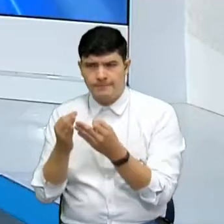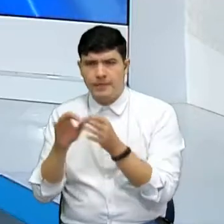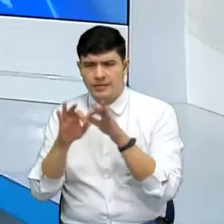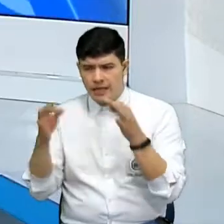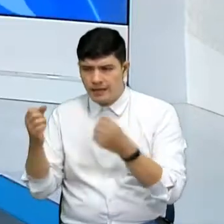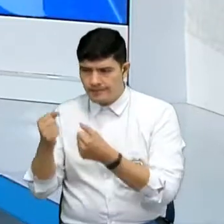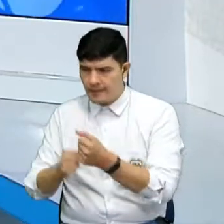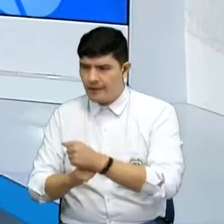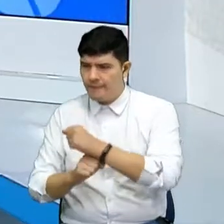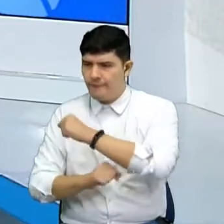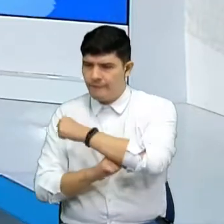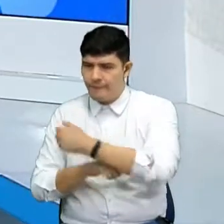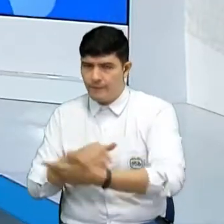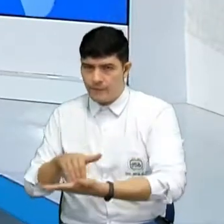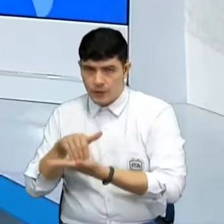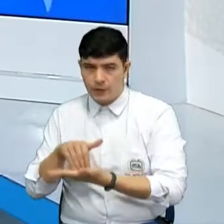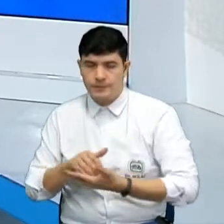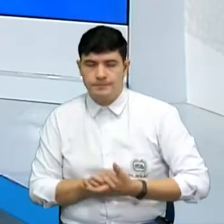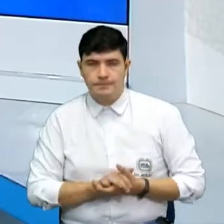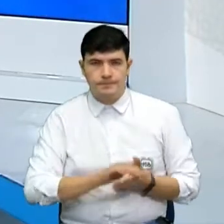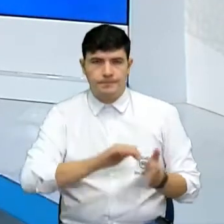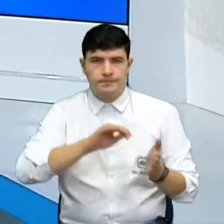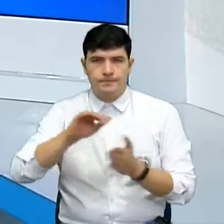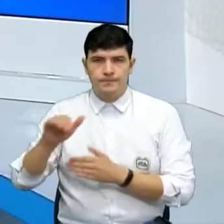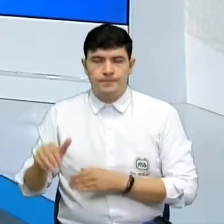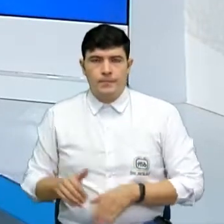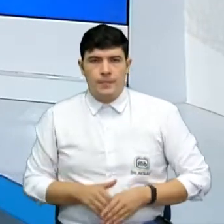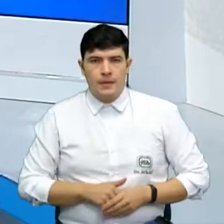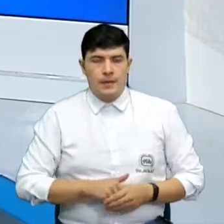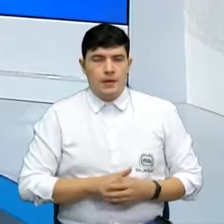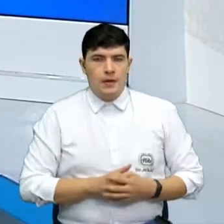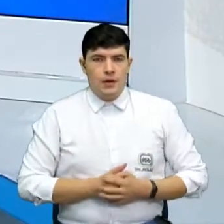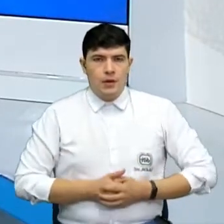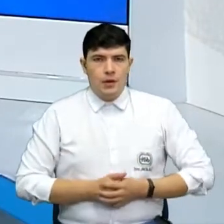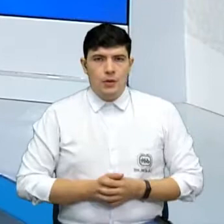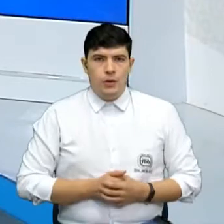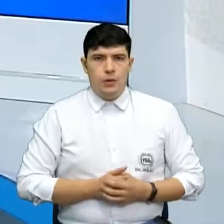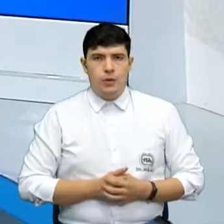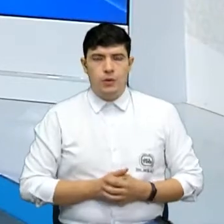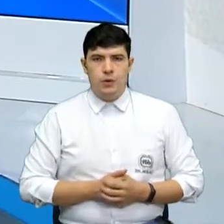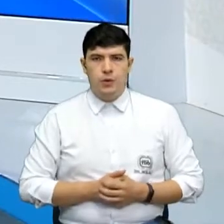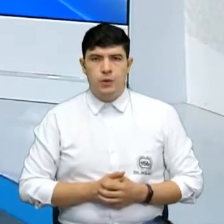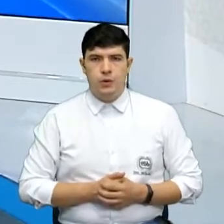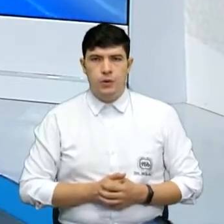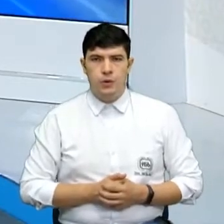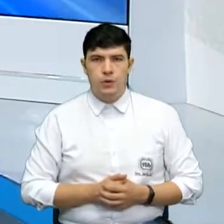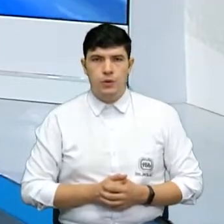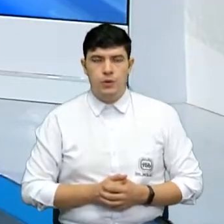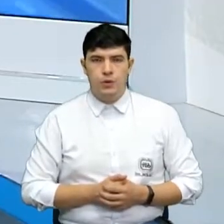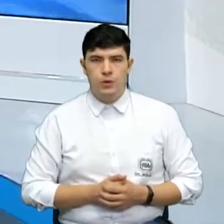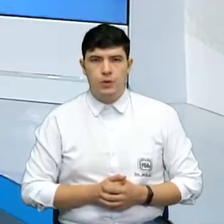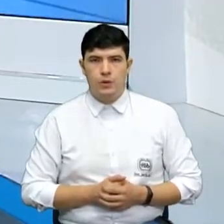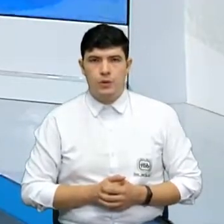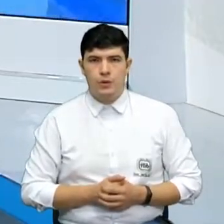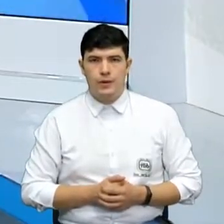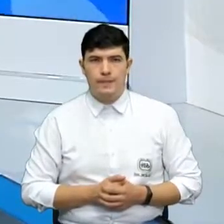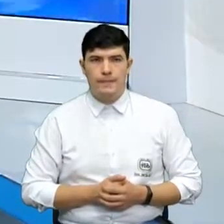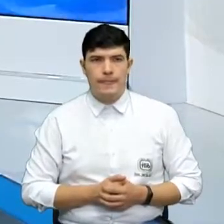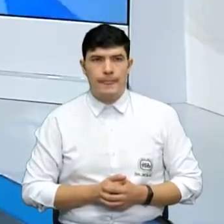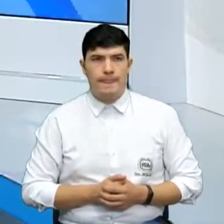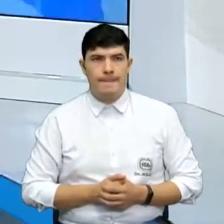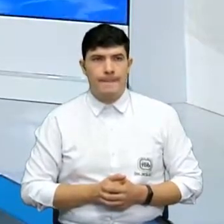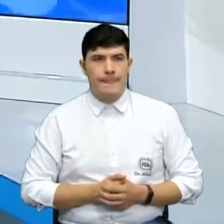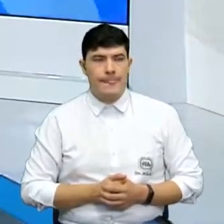Seguimos hablando de fútbol. La Copa Sin Banderas y Sin Colores se desarrolla virtualmente entre los integrantes de las escuelas de formación de Cúcuta.